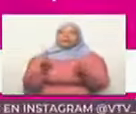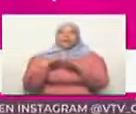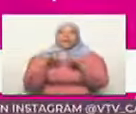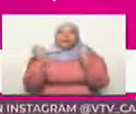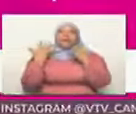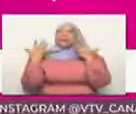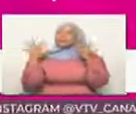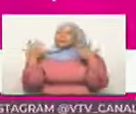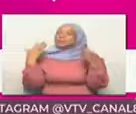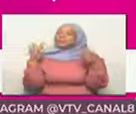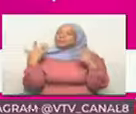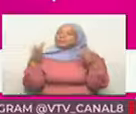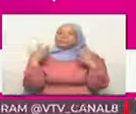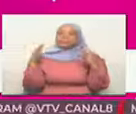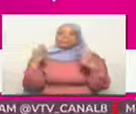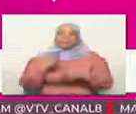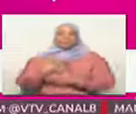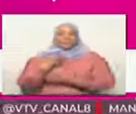En Navidad.